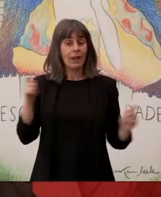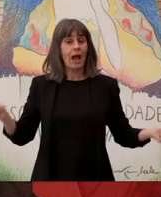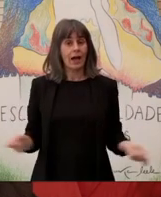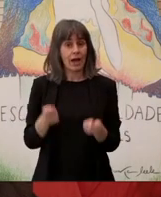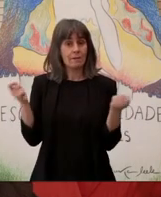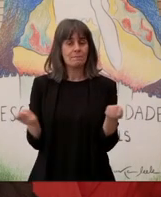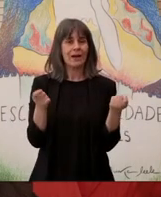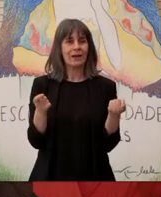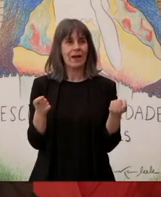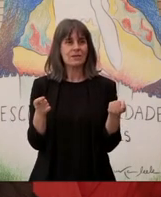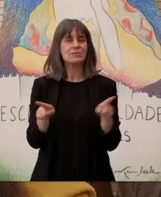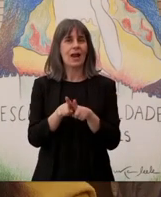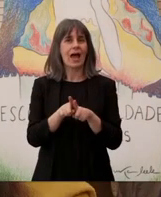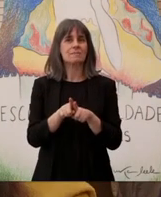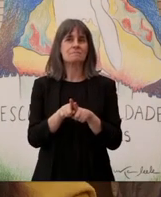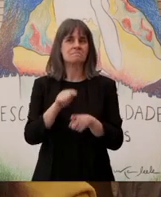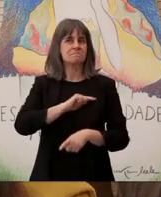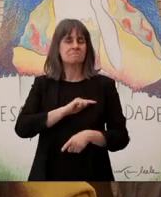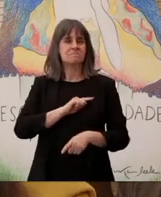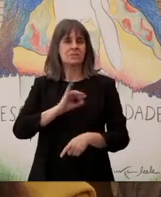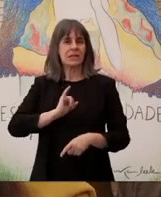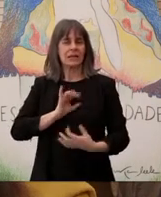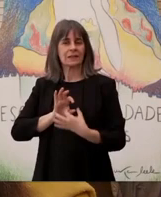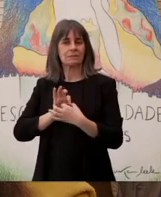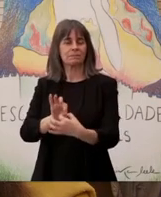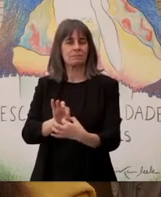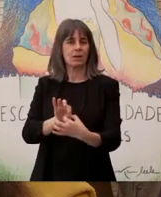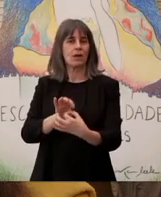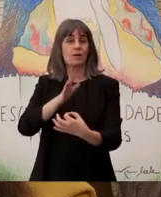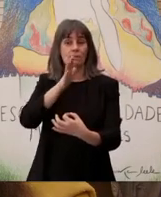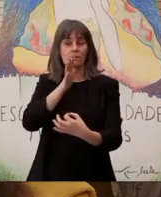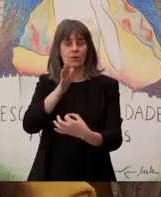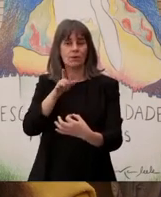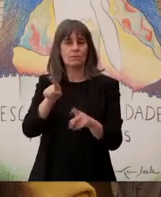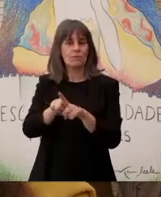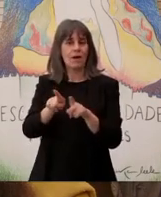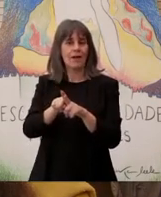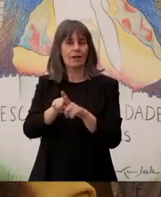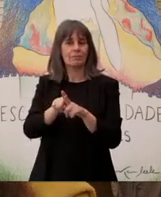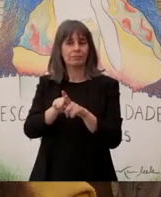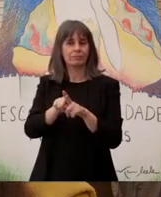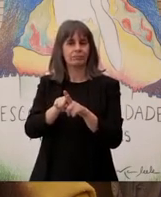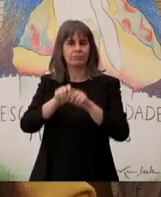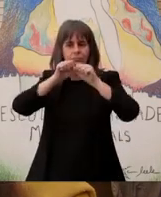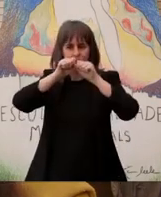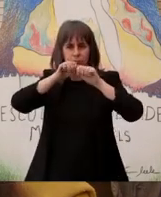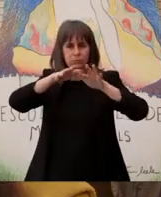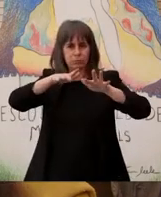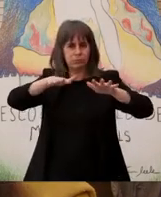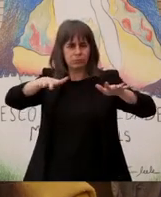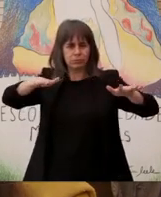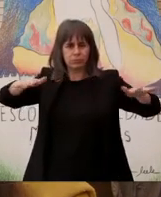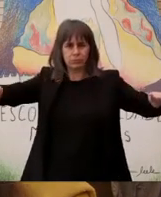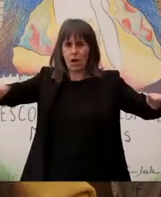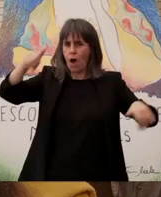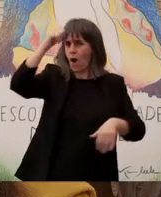porque digamos que que como decía antes fue multiplicada y expandida por la por